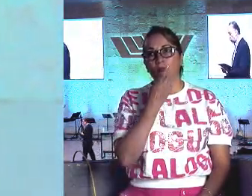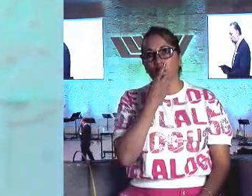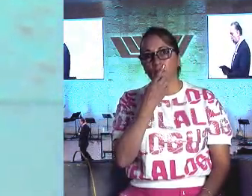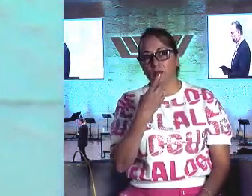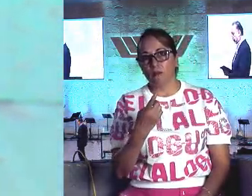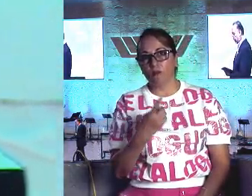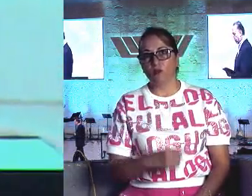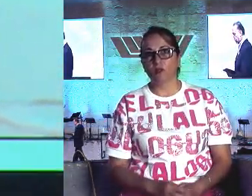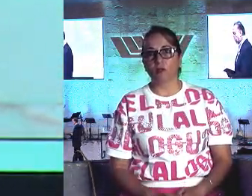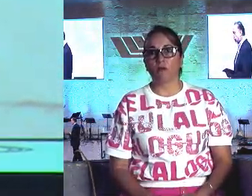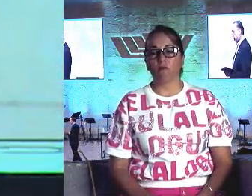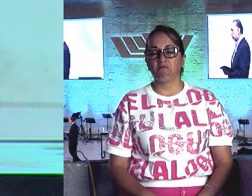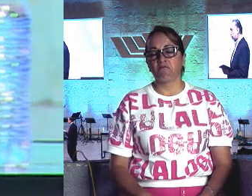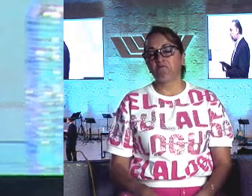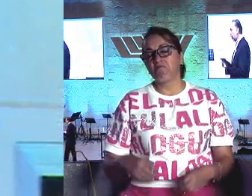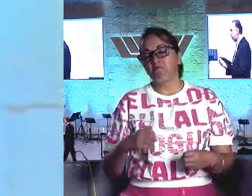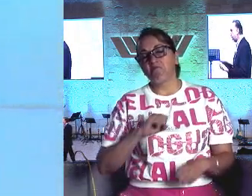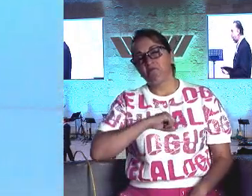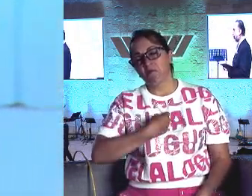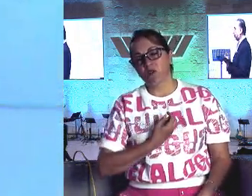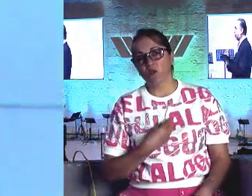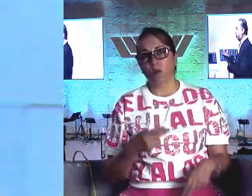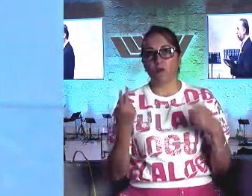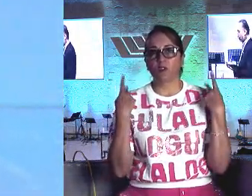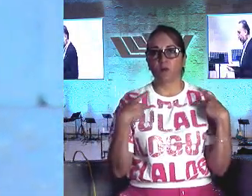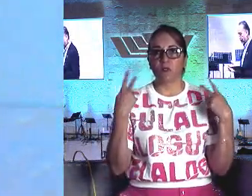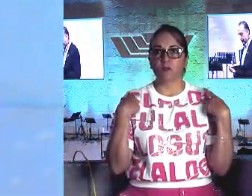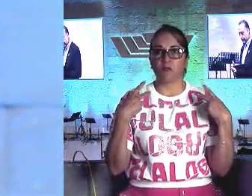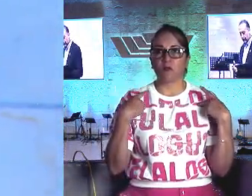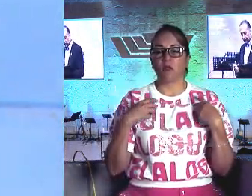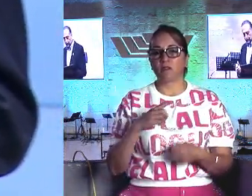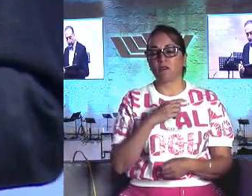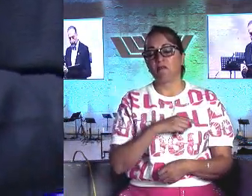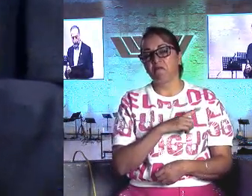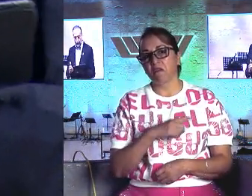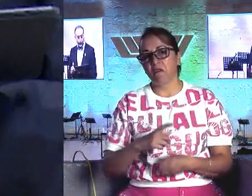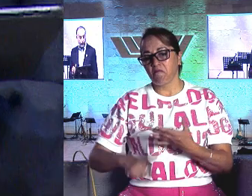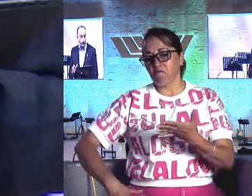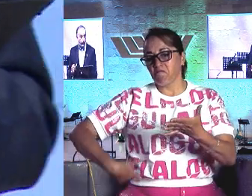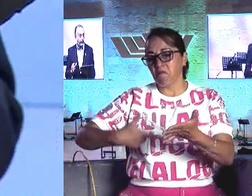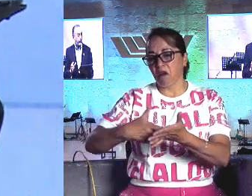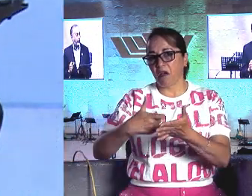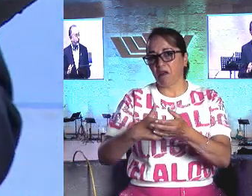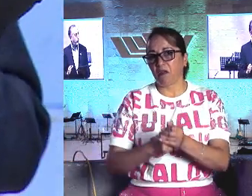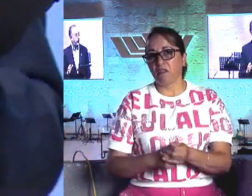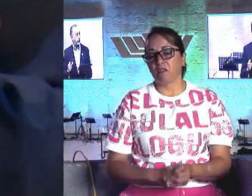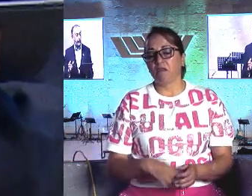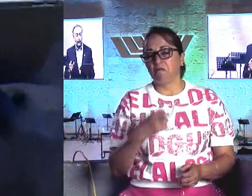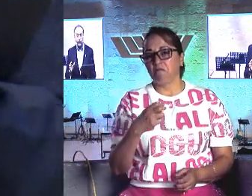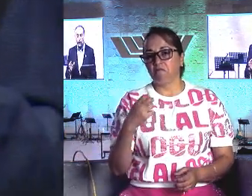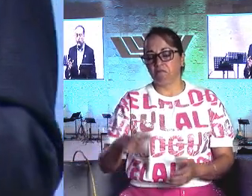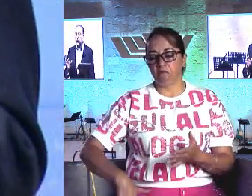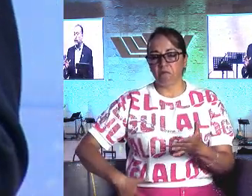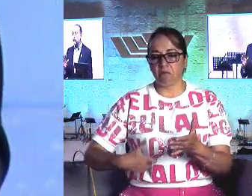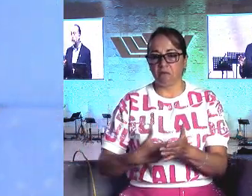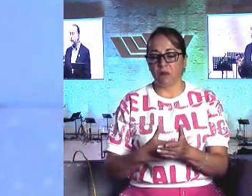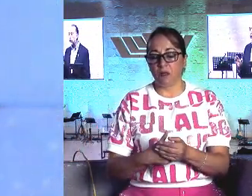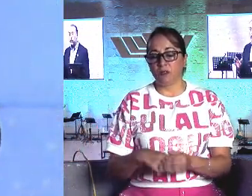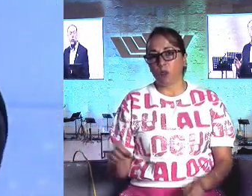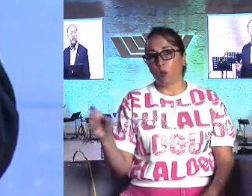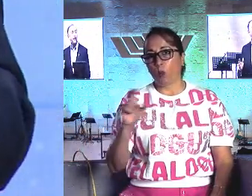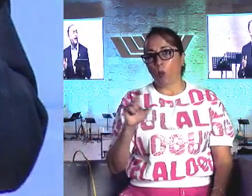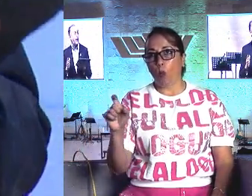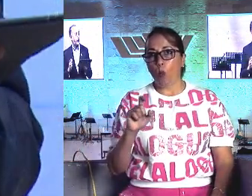otra, de reintegrar, de satisfacer. Y desgraciadamente la deuda te lleva a vivir